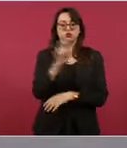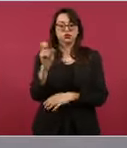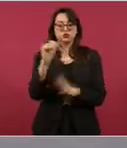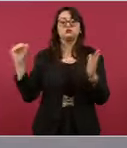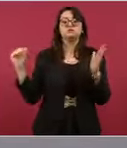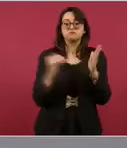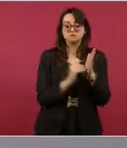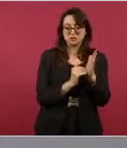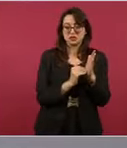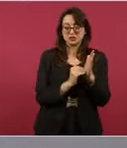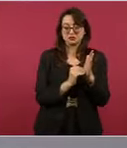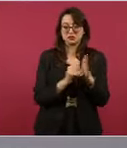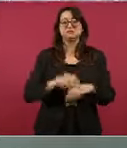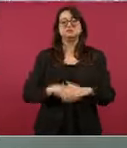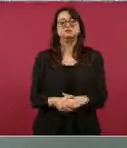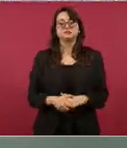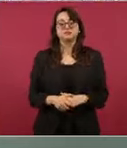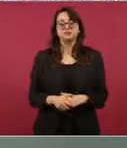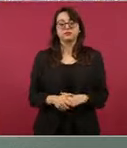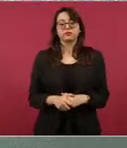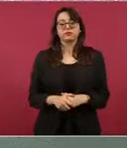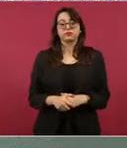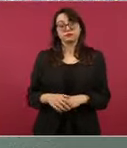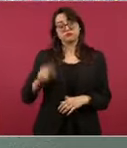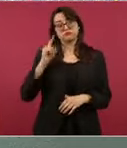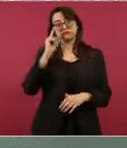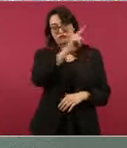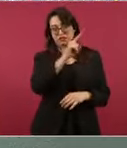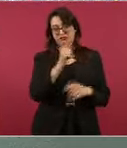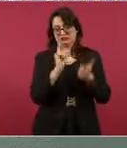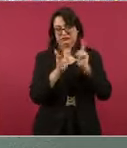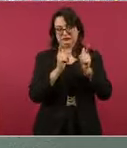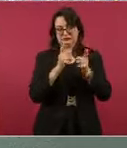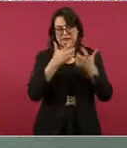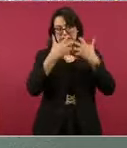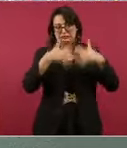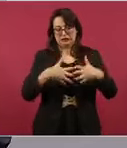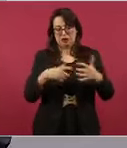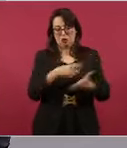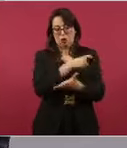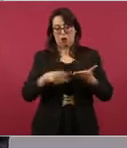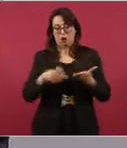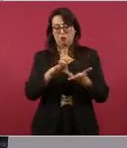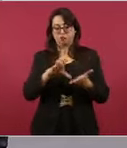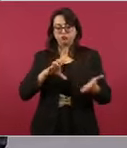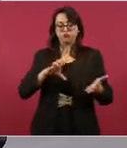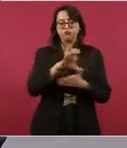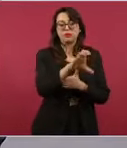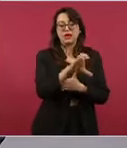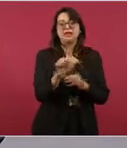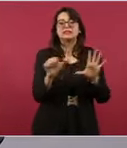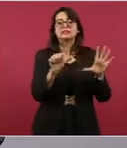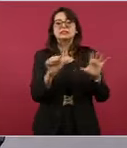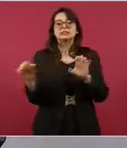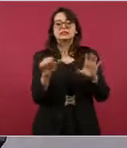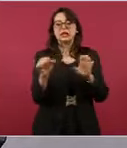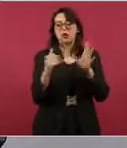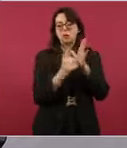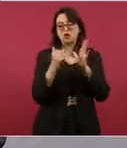Para comprar Deer Park se destinó una inversión menor a